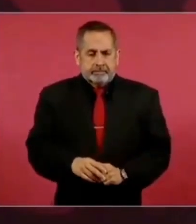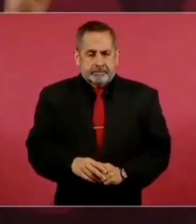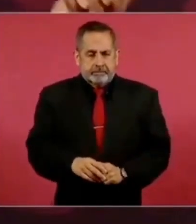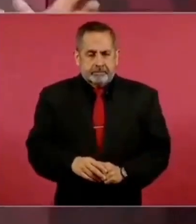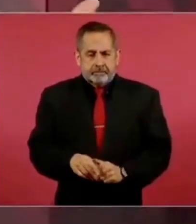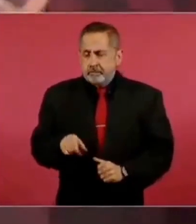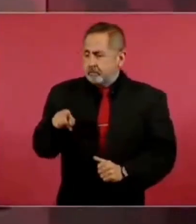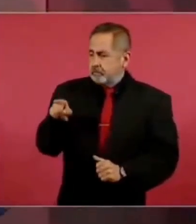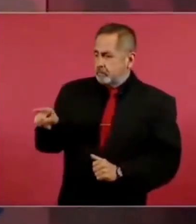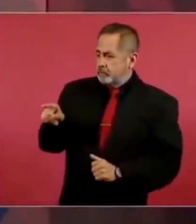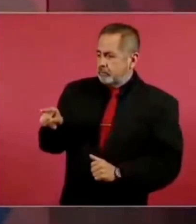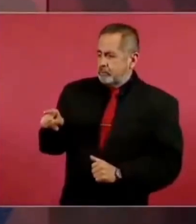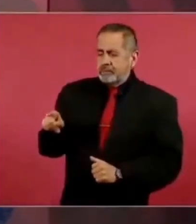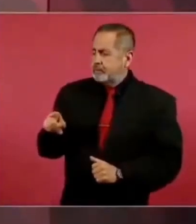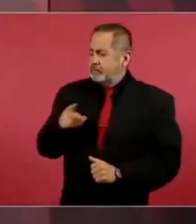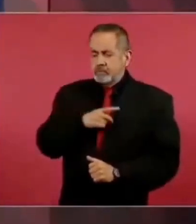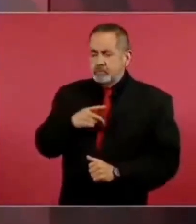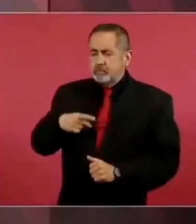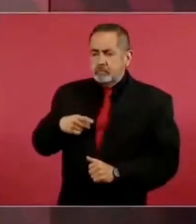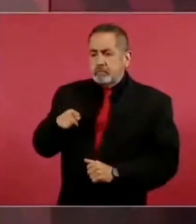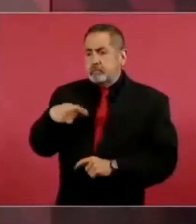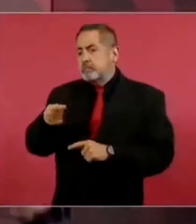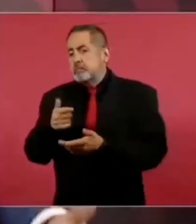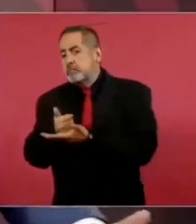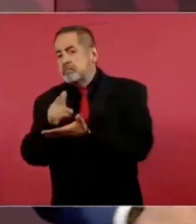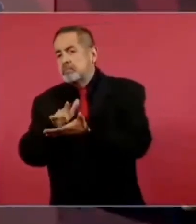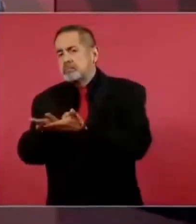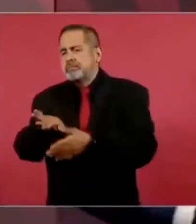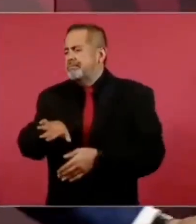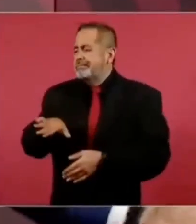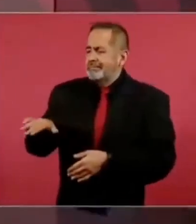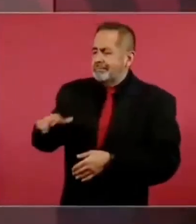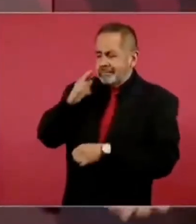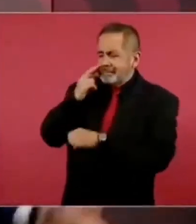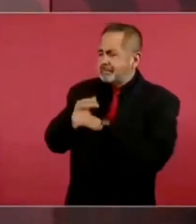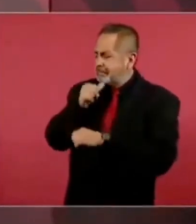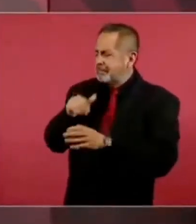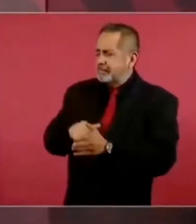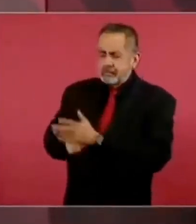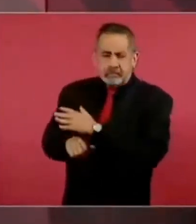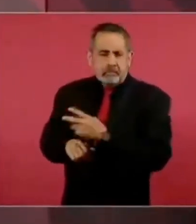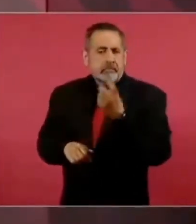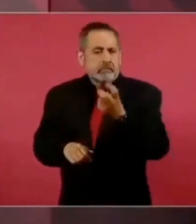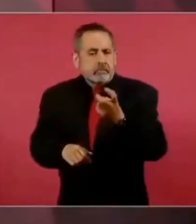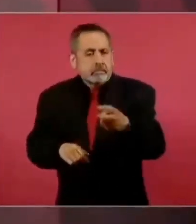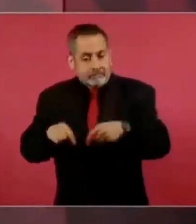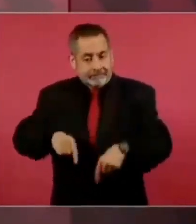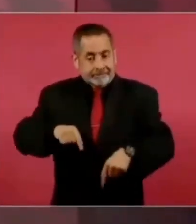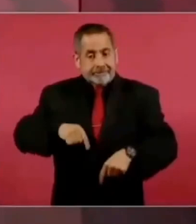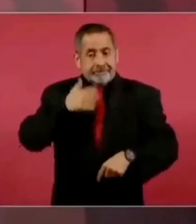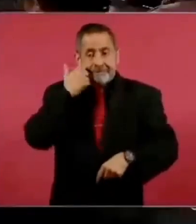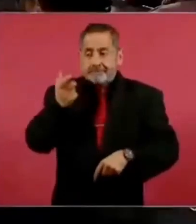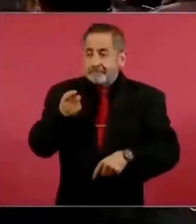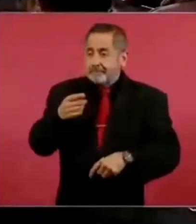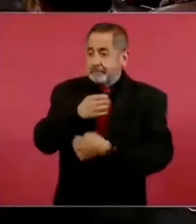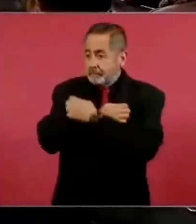incumpla con su responsabilidad social. Pues por eso querían privatizar la educación y la